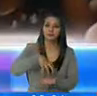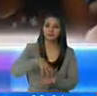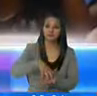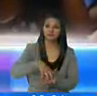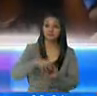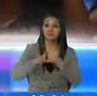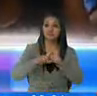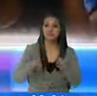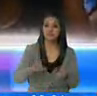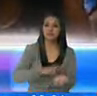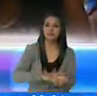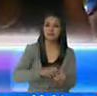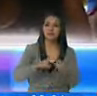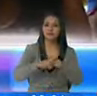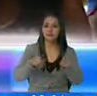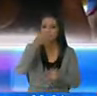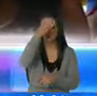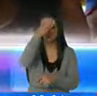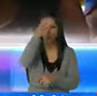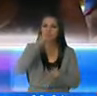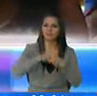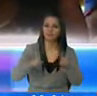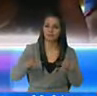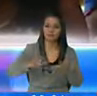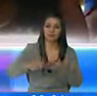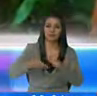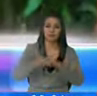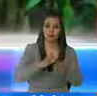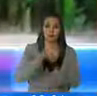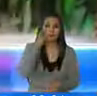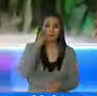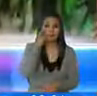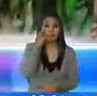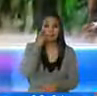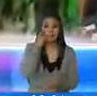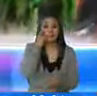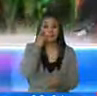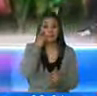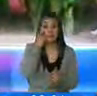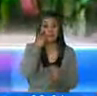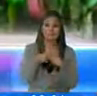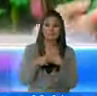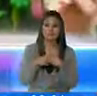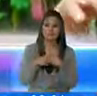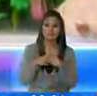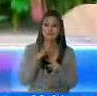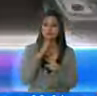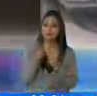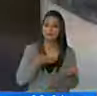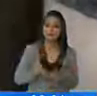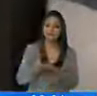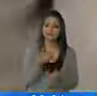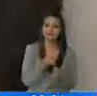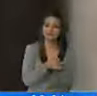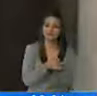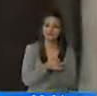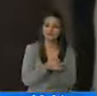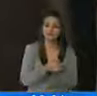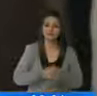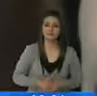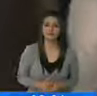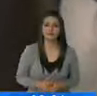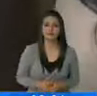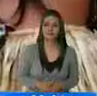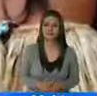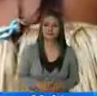multiétnica, pluricultural, y nosotros los mestizos estamos siempre en armonía con las nacionalidades. Es que esa es una